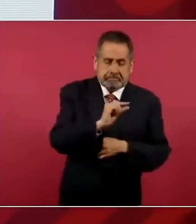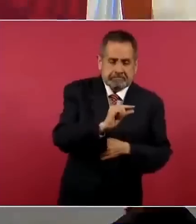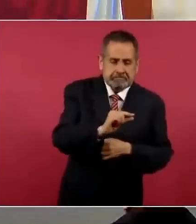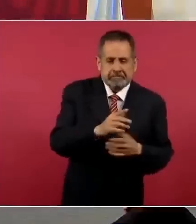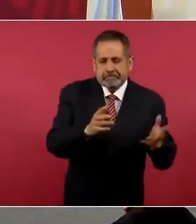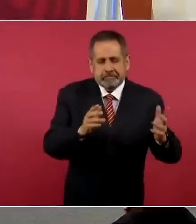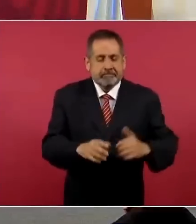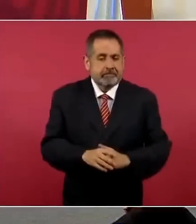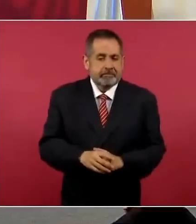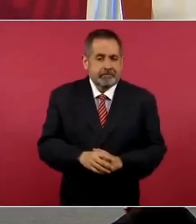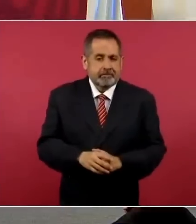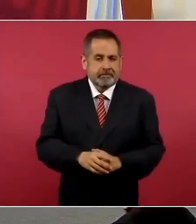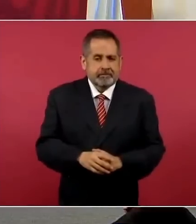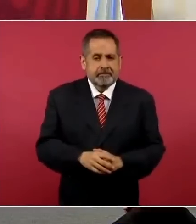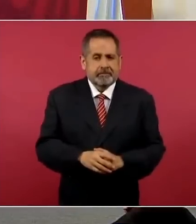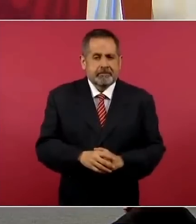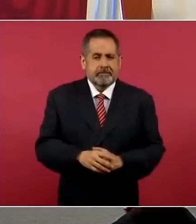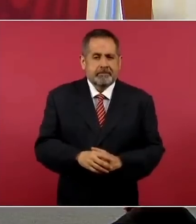Sí,